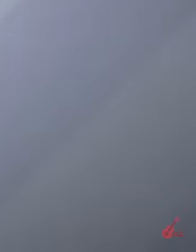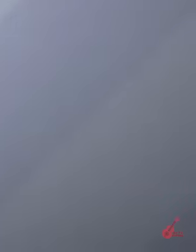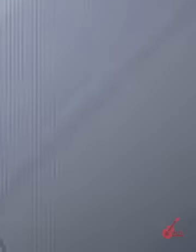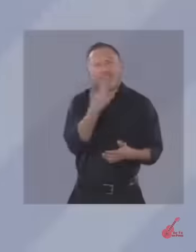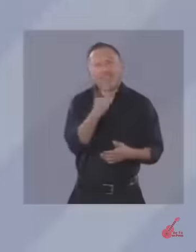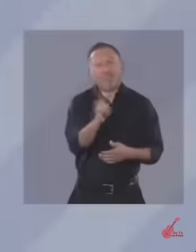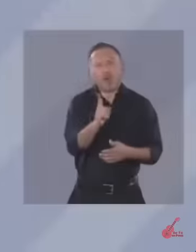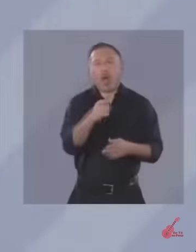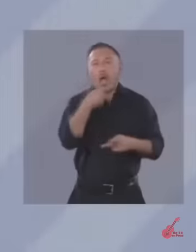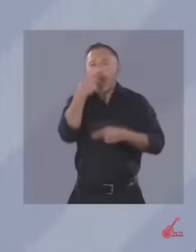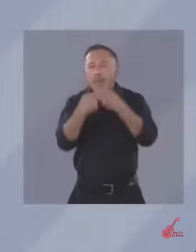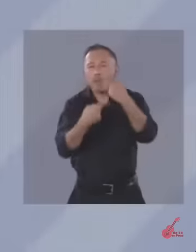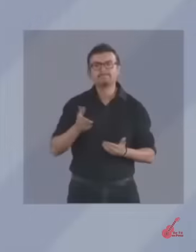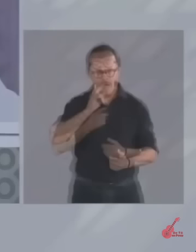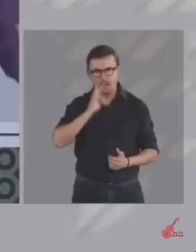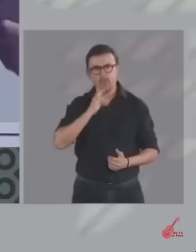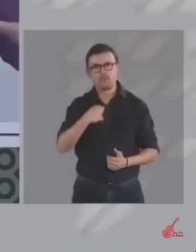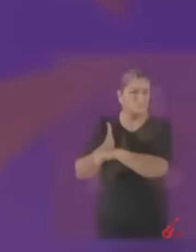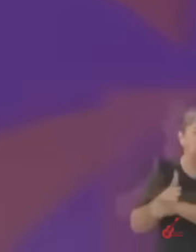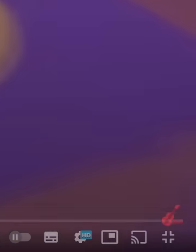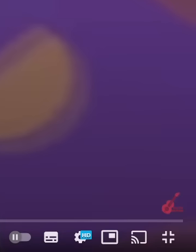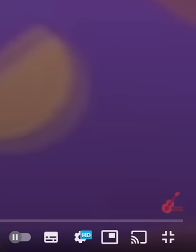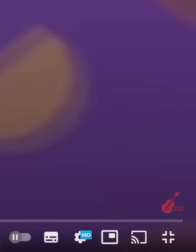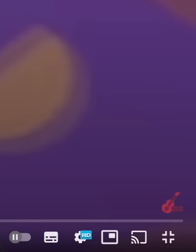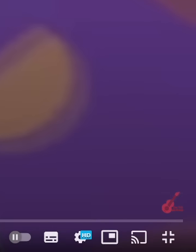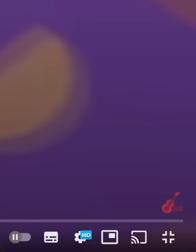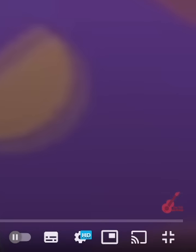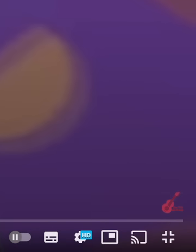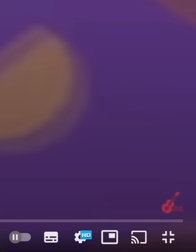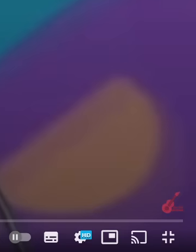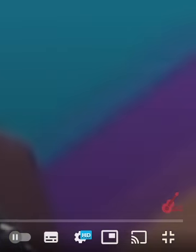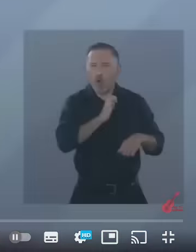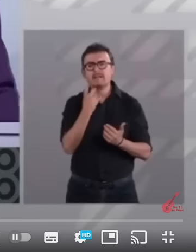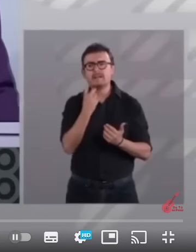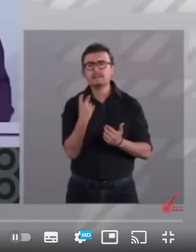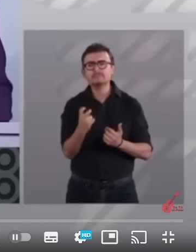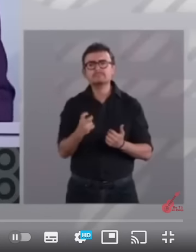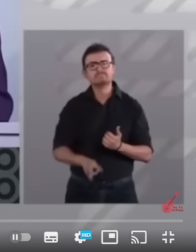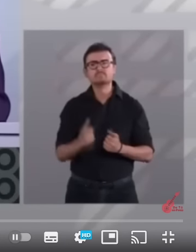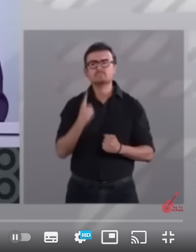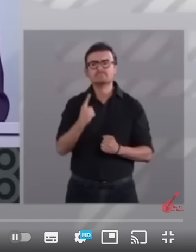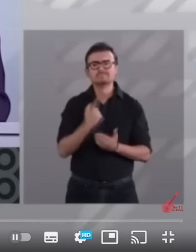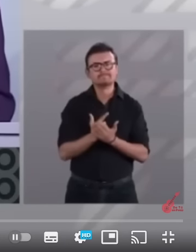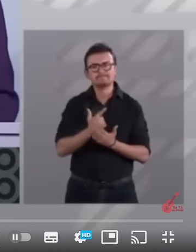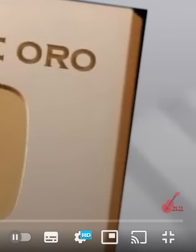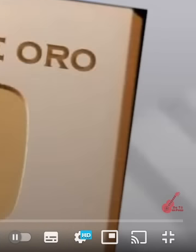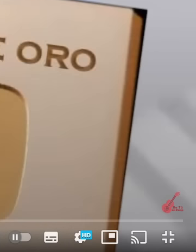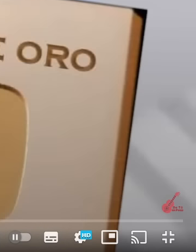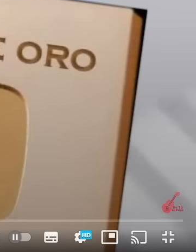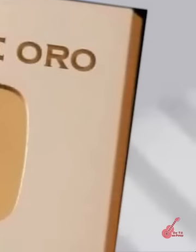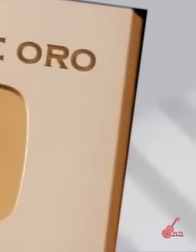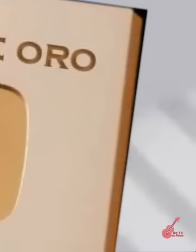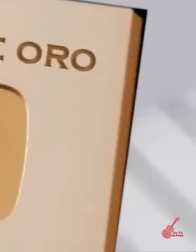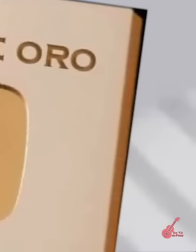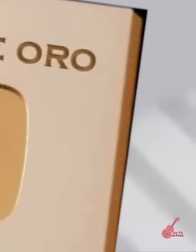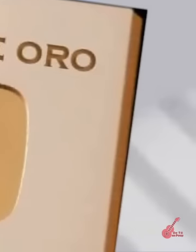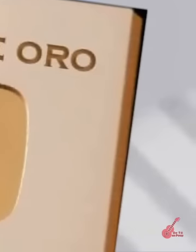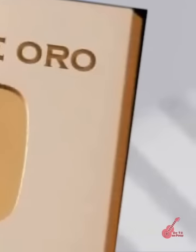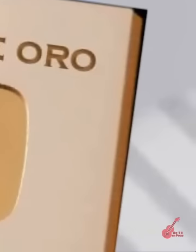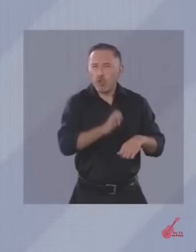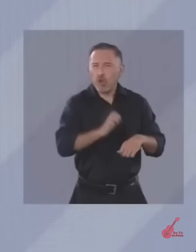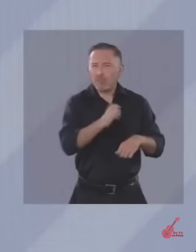Me están diciendo que presumo mis premios. Lo más grave que hizo Claudia, se robó un premio